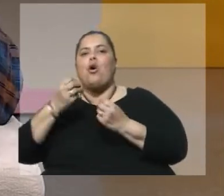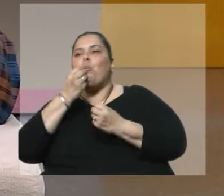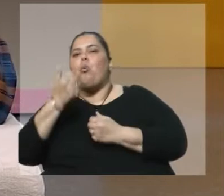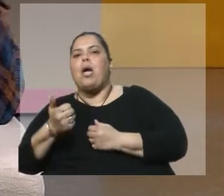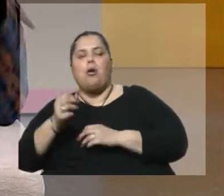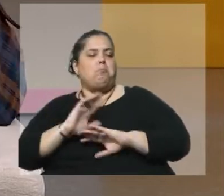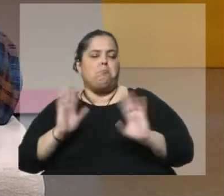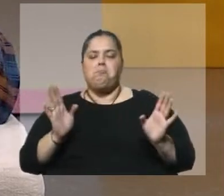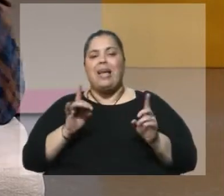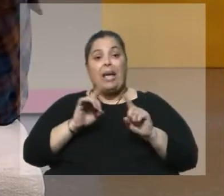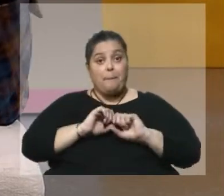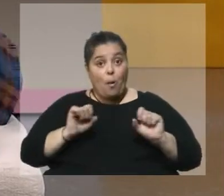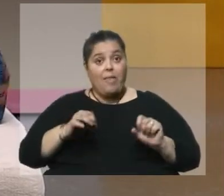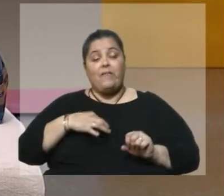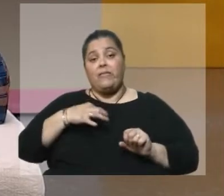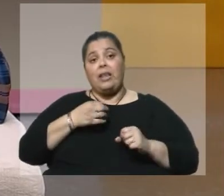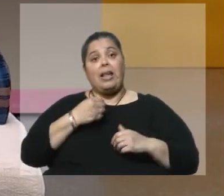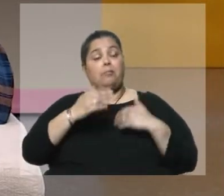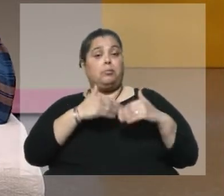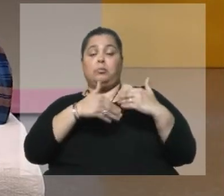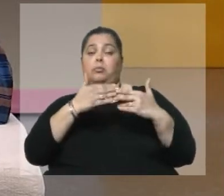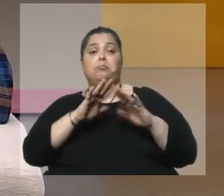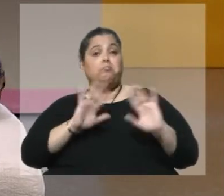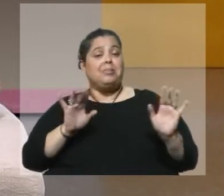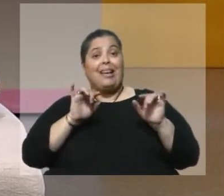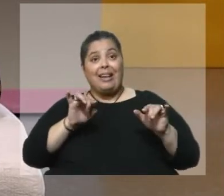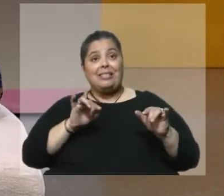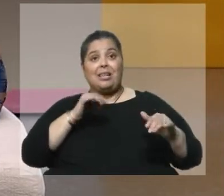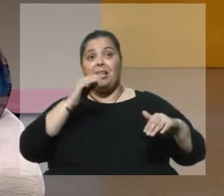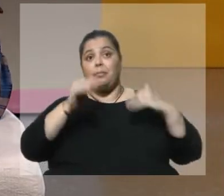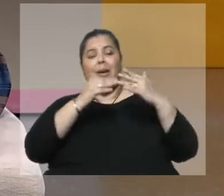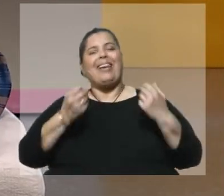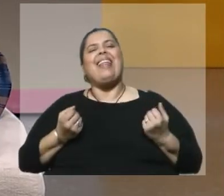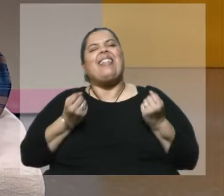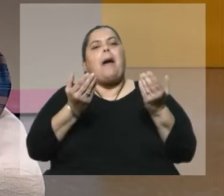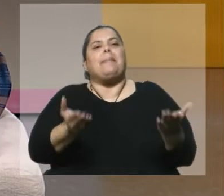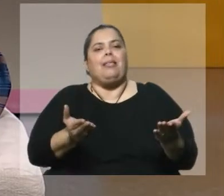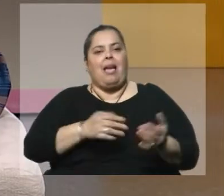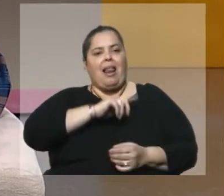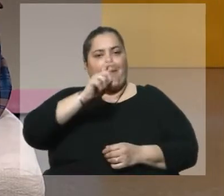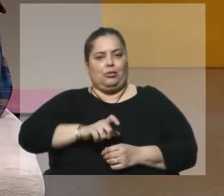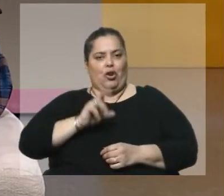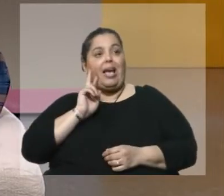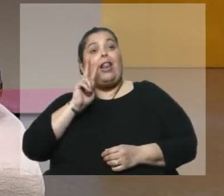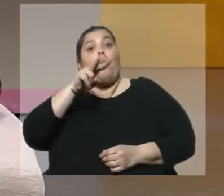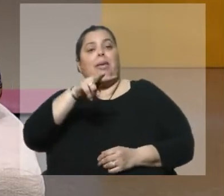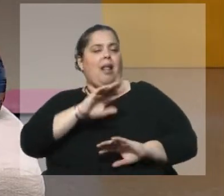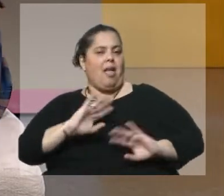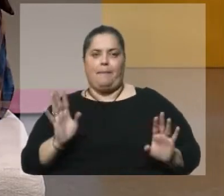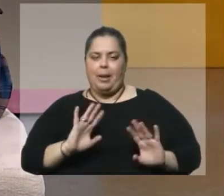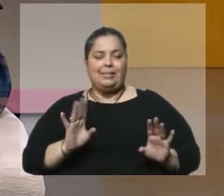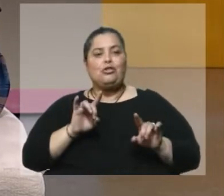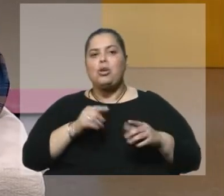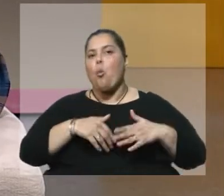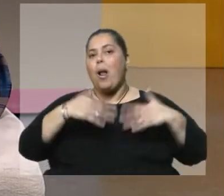que trasciende y el que puede vivir y el que medianamente se destaca tiene que ver con lo que le transmite al espectador. Entonces es tan